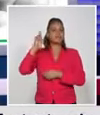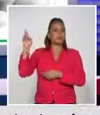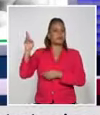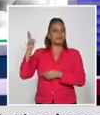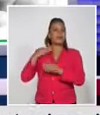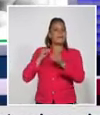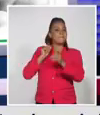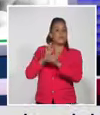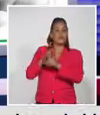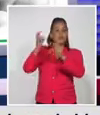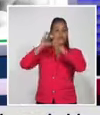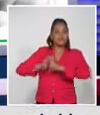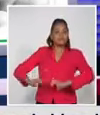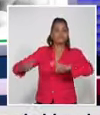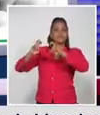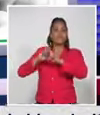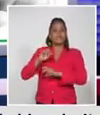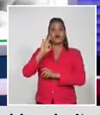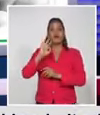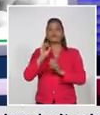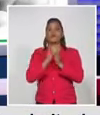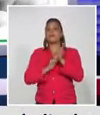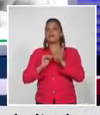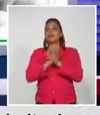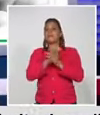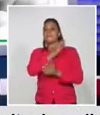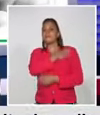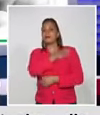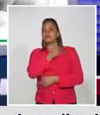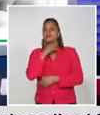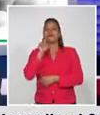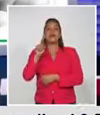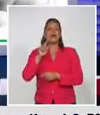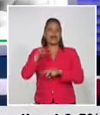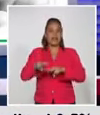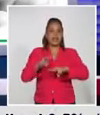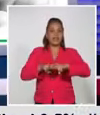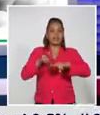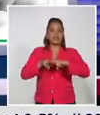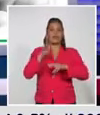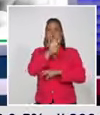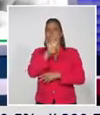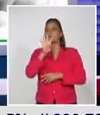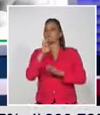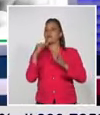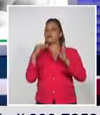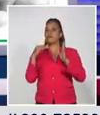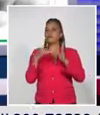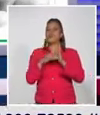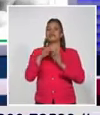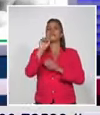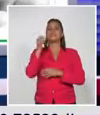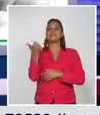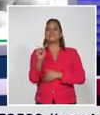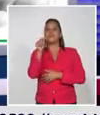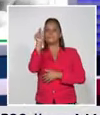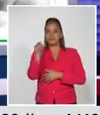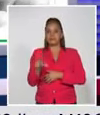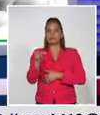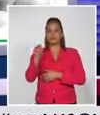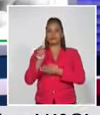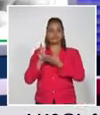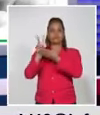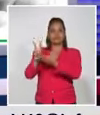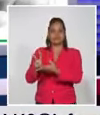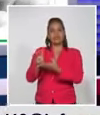comenzar el estudio el 8 de marzo último en la capital con 44.010 voluntarios entre 19 y